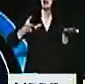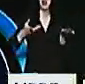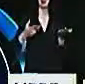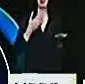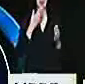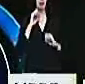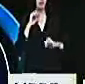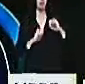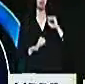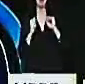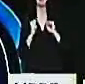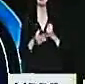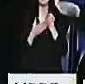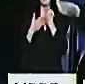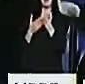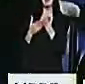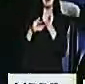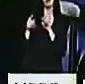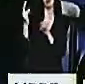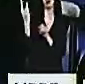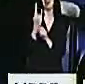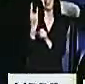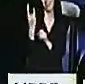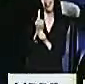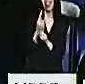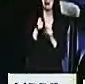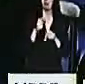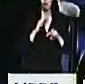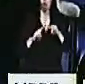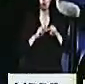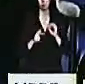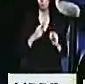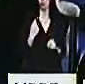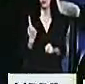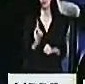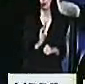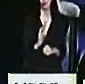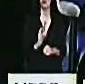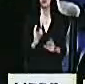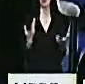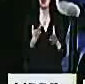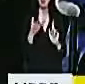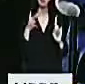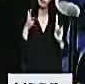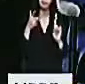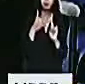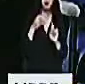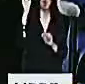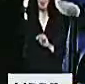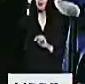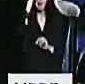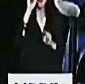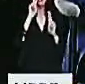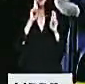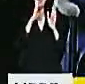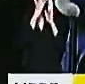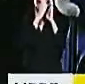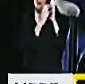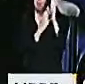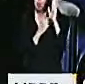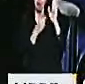como empresa, también yo puedo colaborar con las universidades, que de hecho es algo que nosotros hacemos, influir o opinar en las mallas curriculares